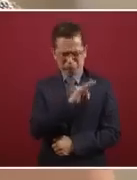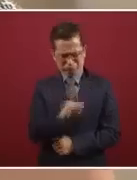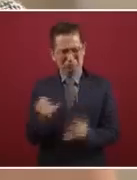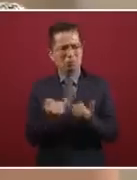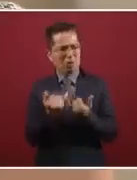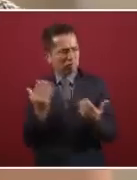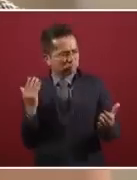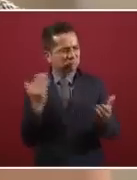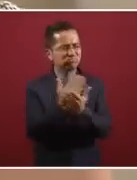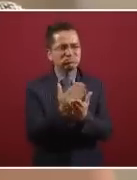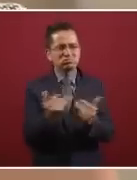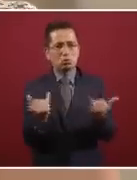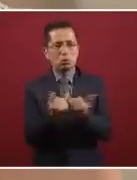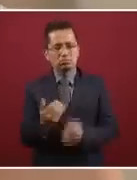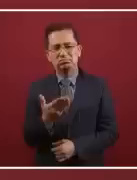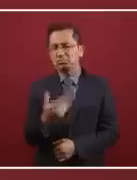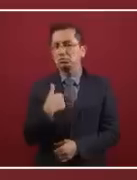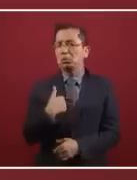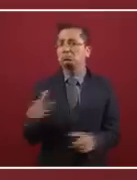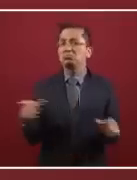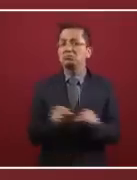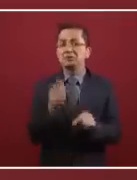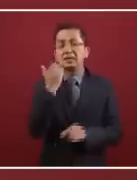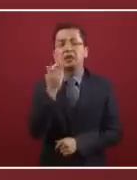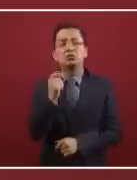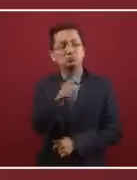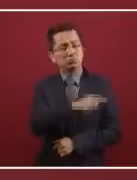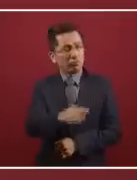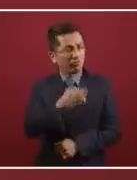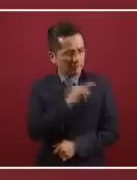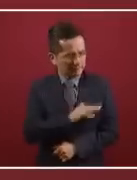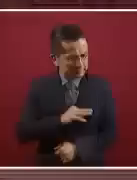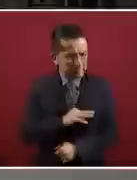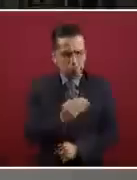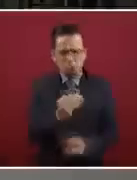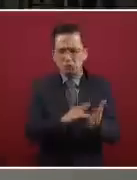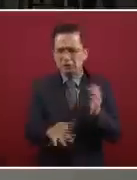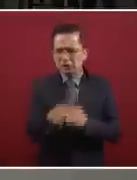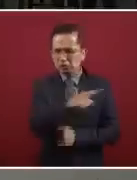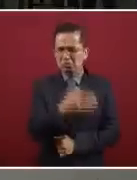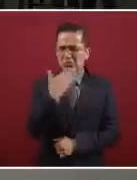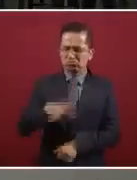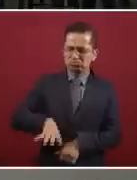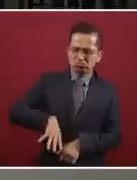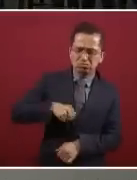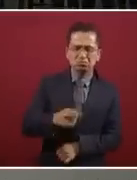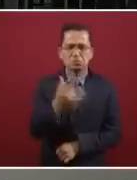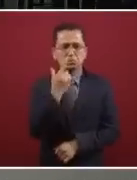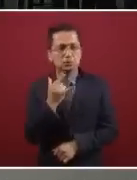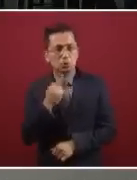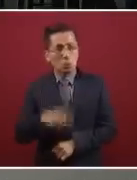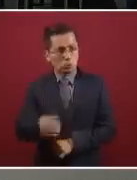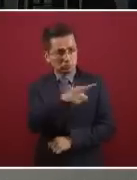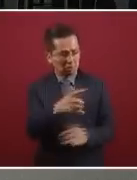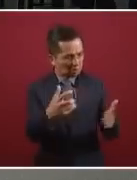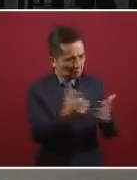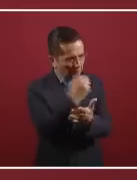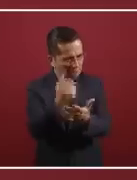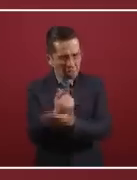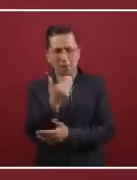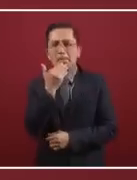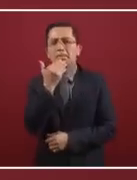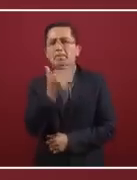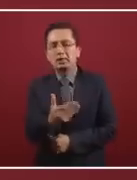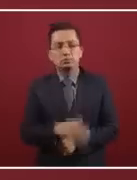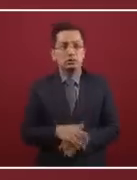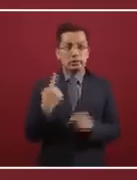felicitarles, agradecerles su entrega, su dedicación y el gran papel que hicieron. Quienes ganaron medalla y quienes no ganaron medalla